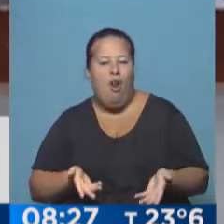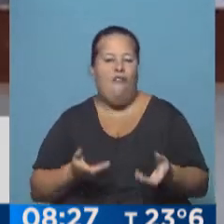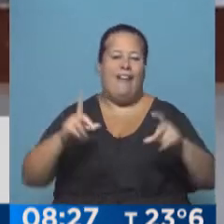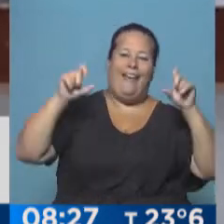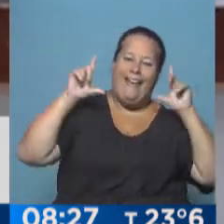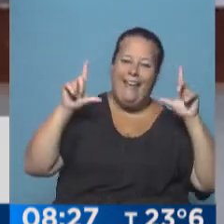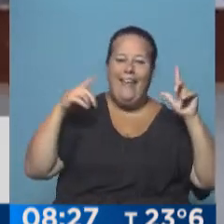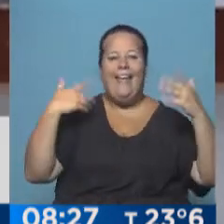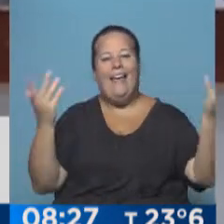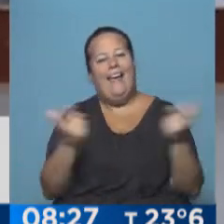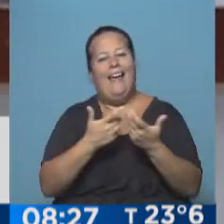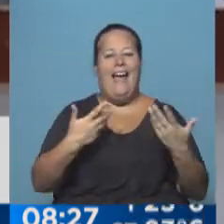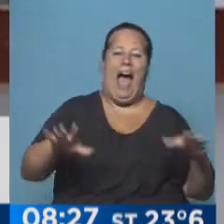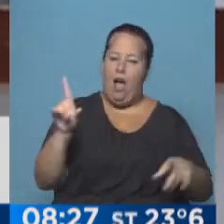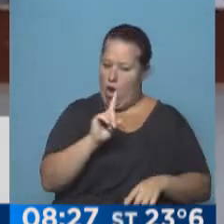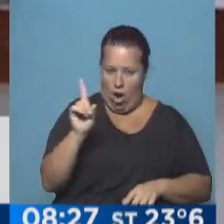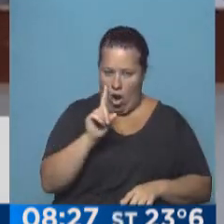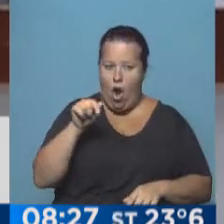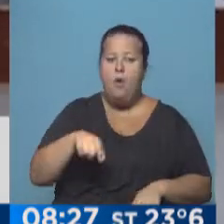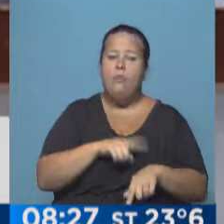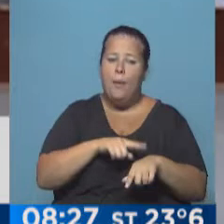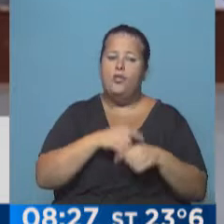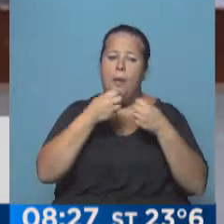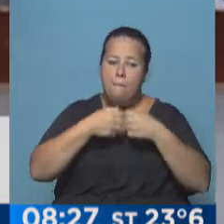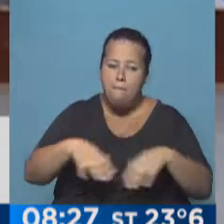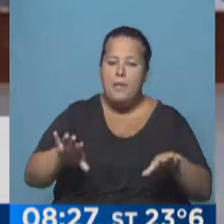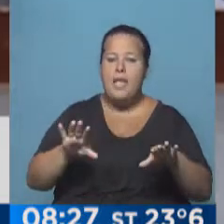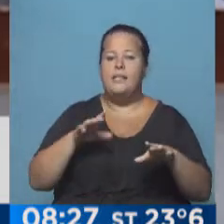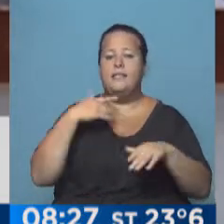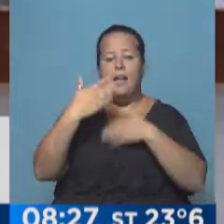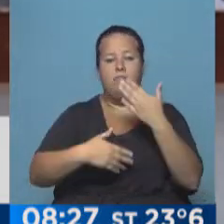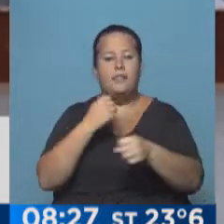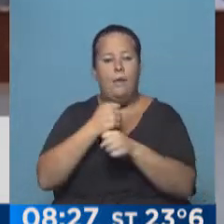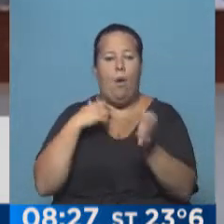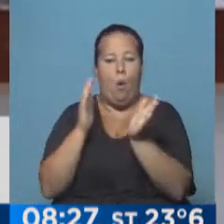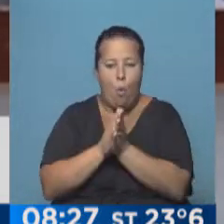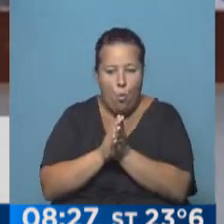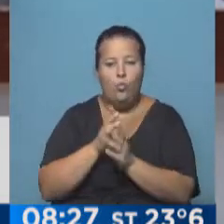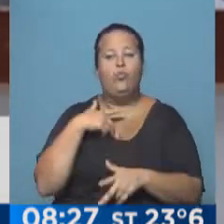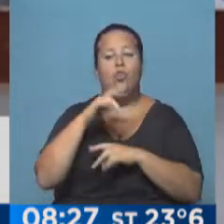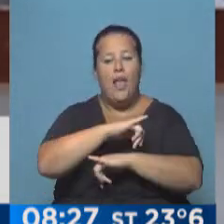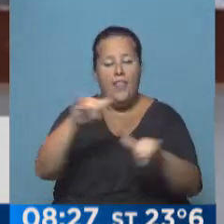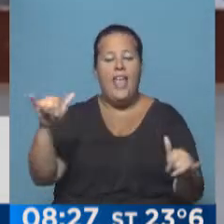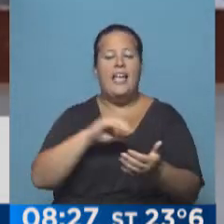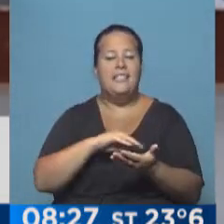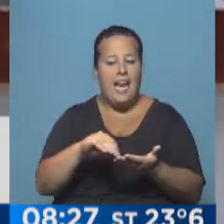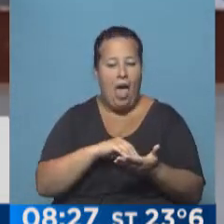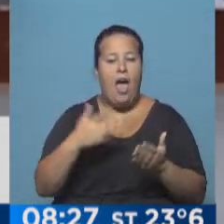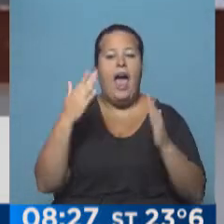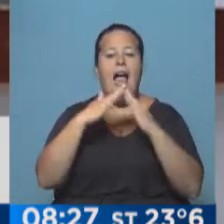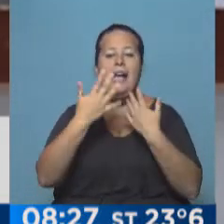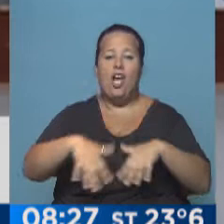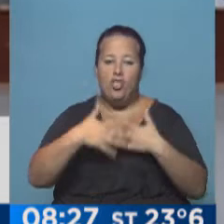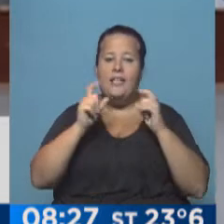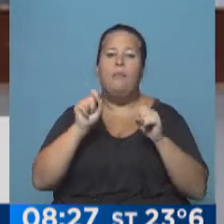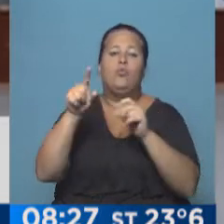foto o una reunión ocasional, sino que es una apertura a ir trabajando en conjunto. Como le dijimos a los senadores, la Casa Rosada